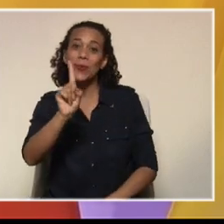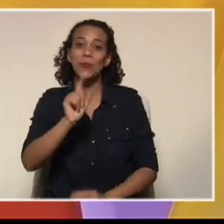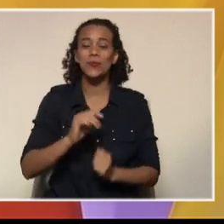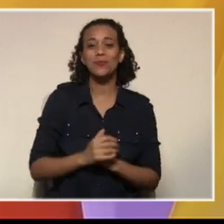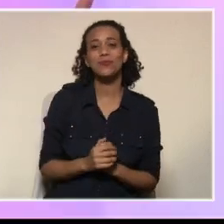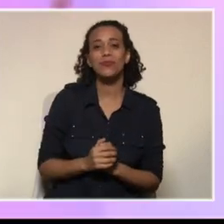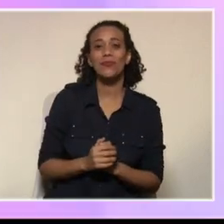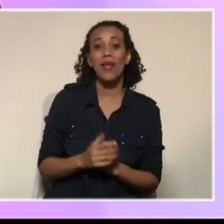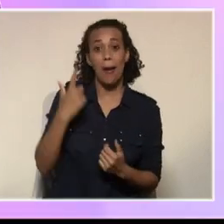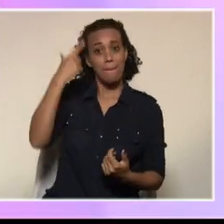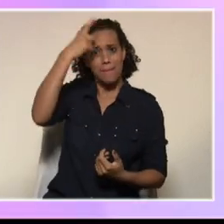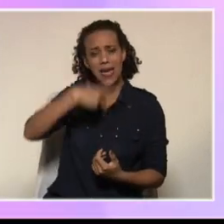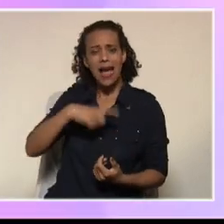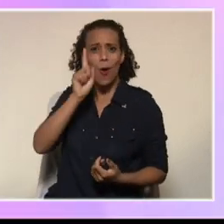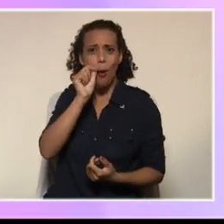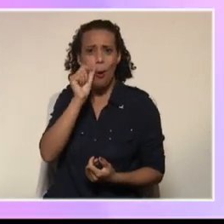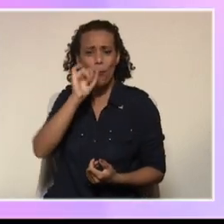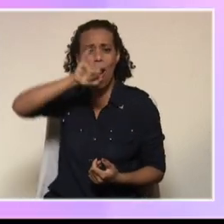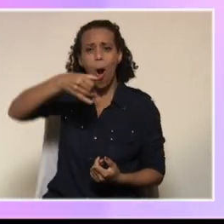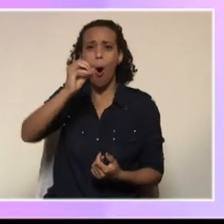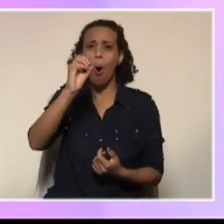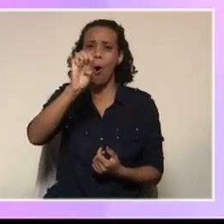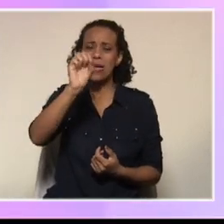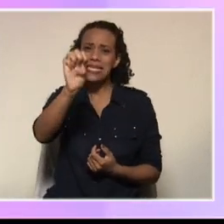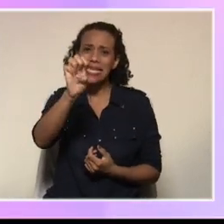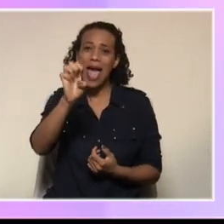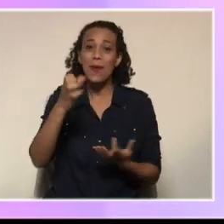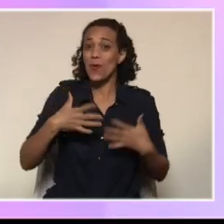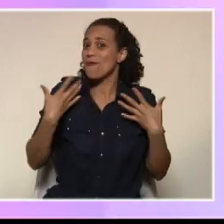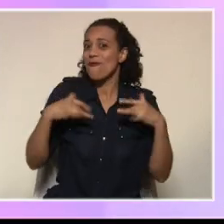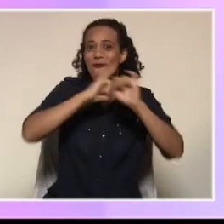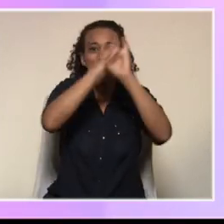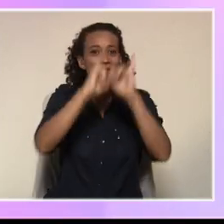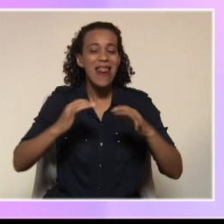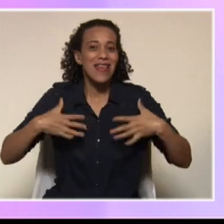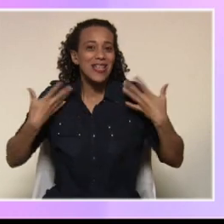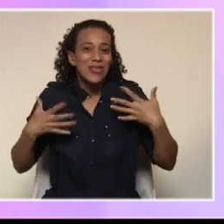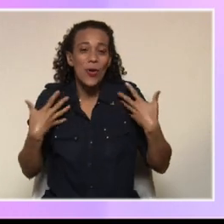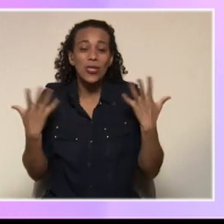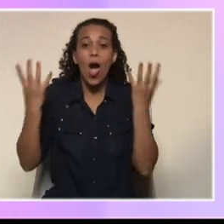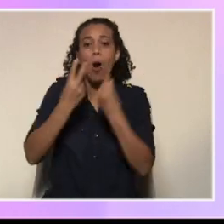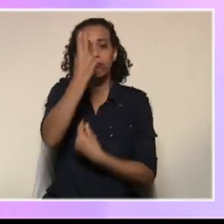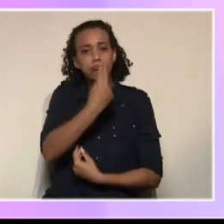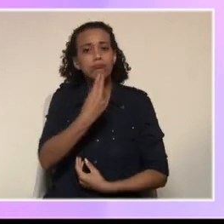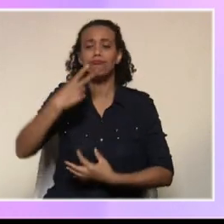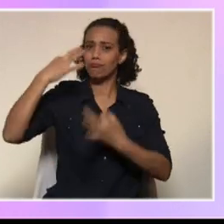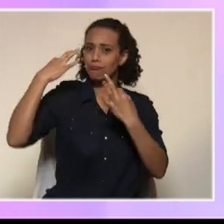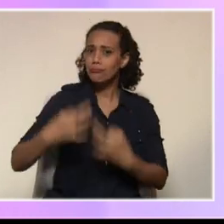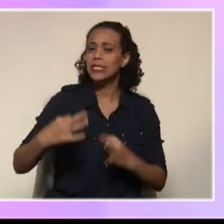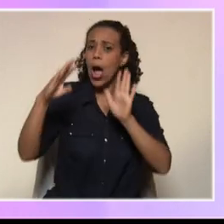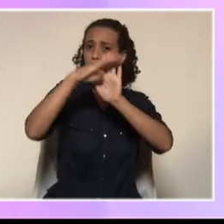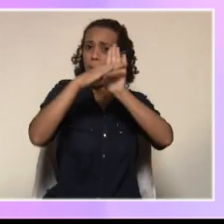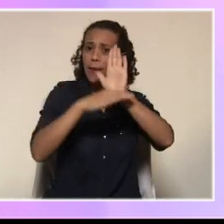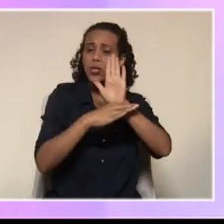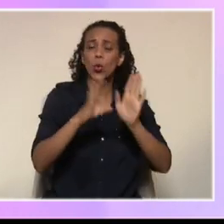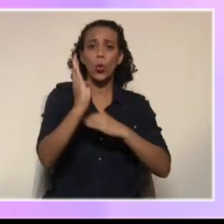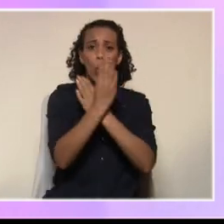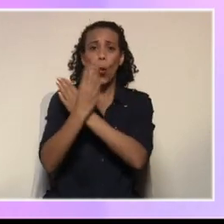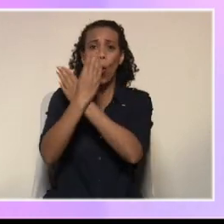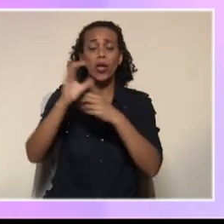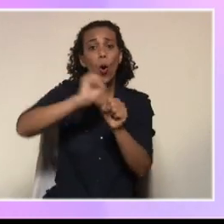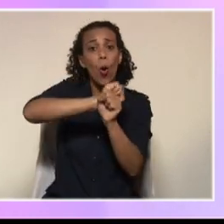2020-2021. En mi caso, mi nombre es José Leonardo Riera y estoy muy feliz de estar acá cumpliendo todas las medidas de prevención ante